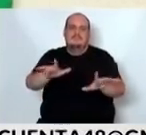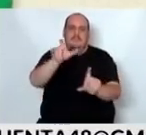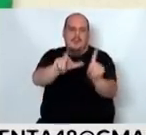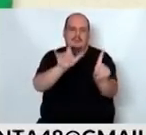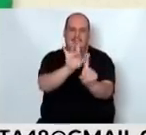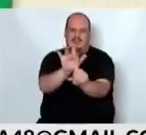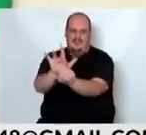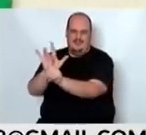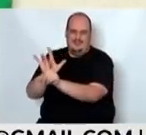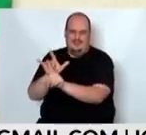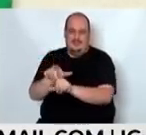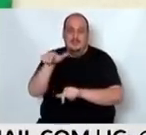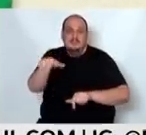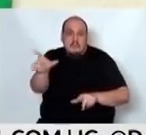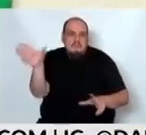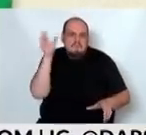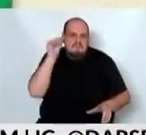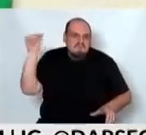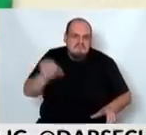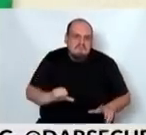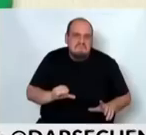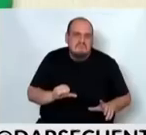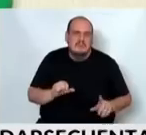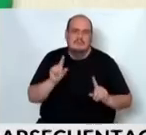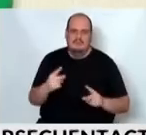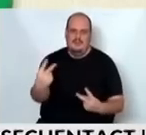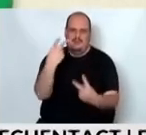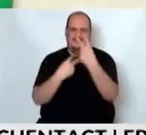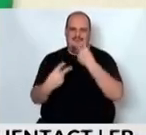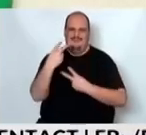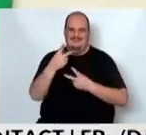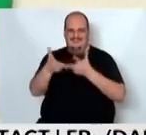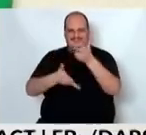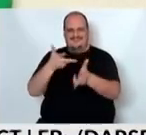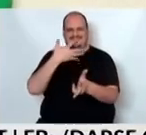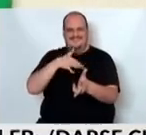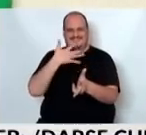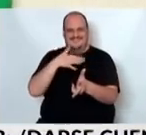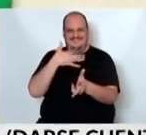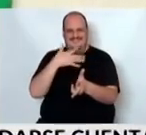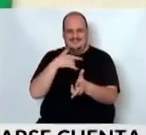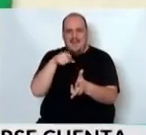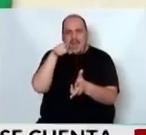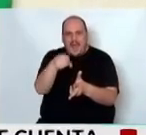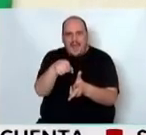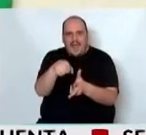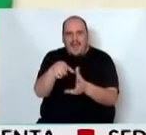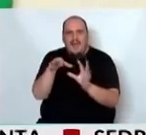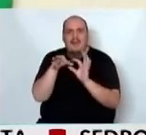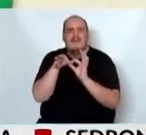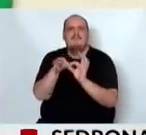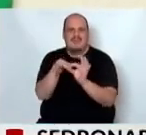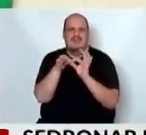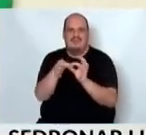por ahí no estás escuchando lo que yo estoy diciendo, pero lo estás entendiendo. Entonces ahí, este es el